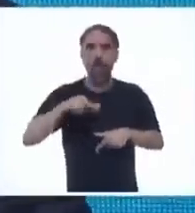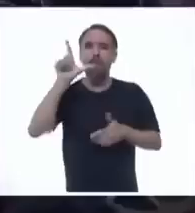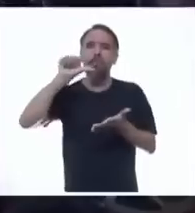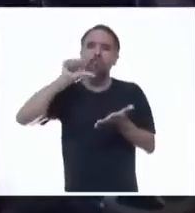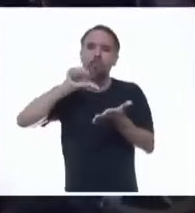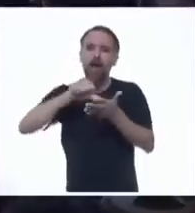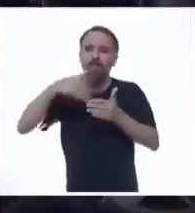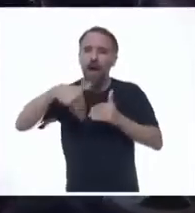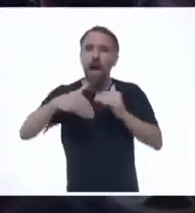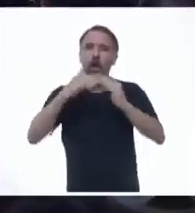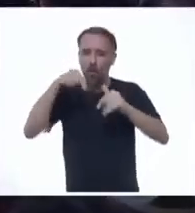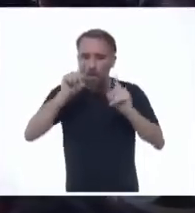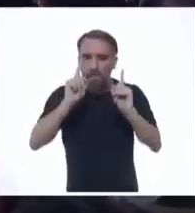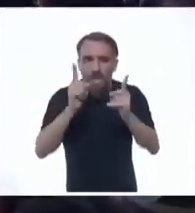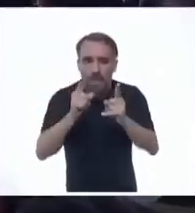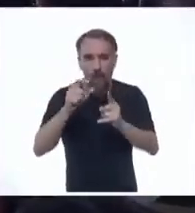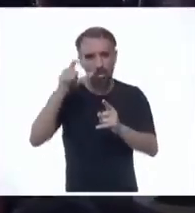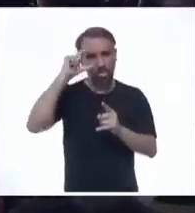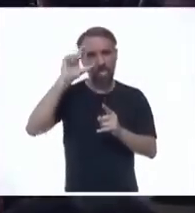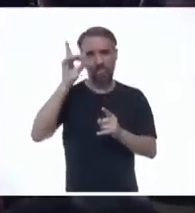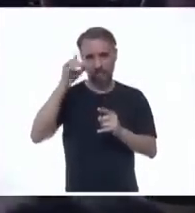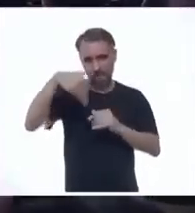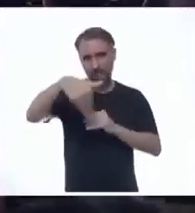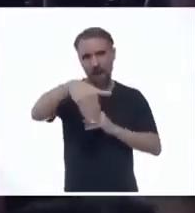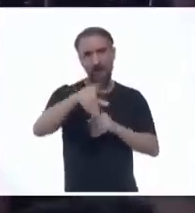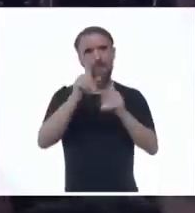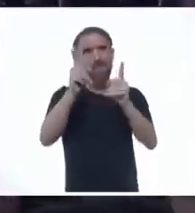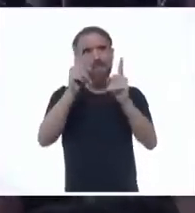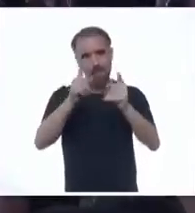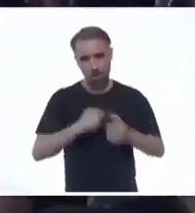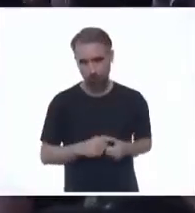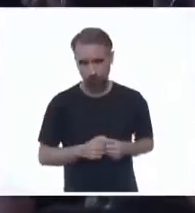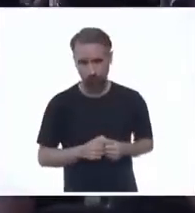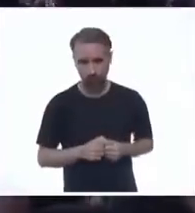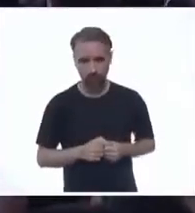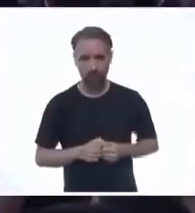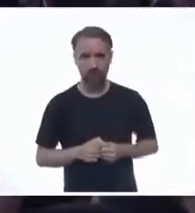de diciembre en mi gobierno. Y creo